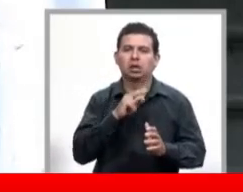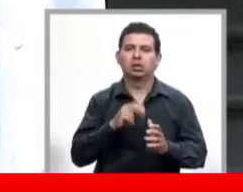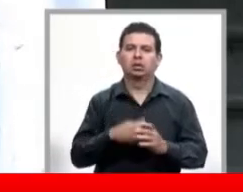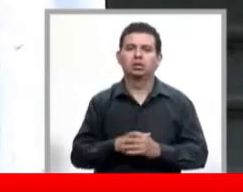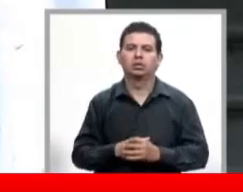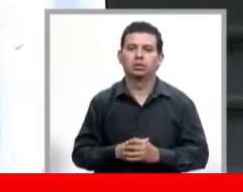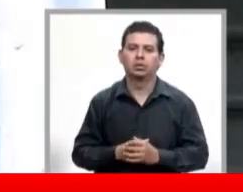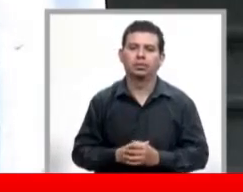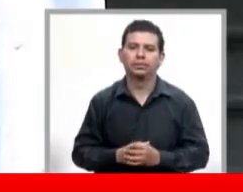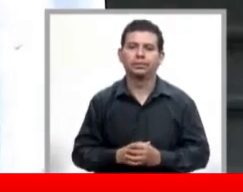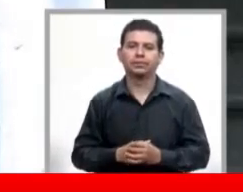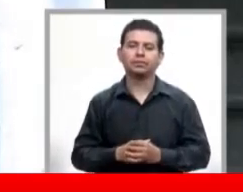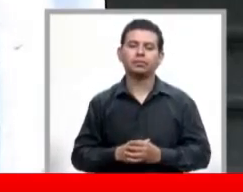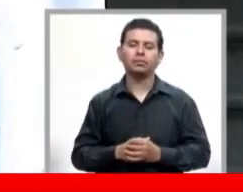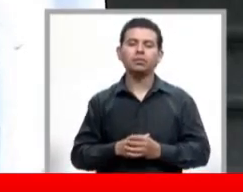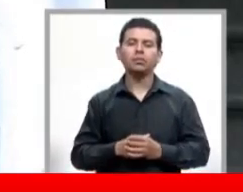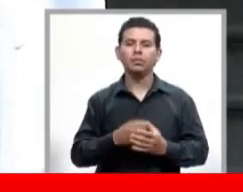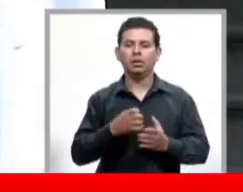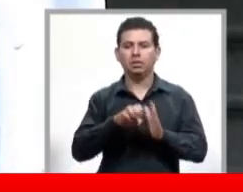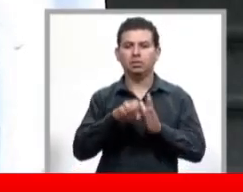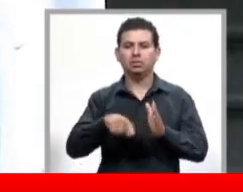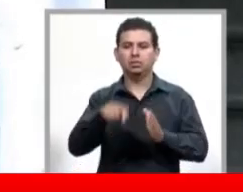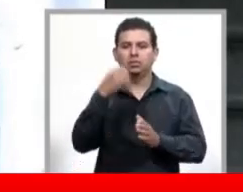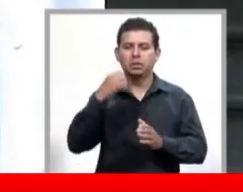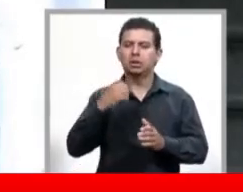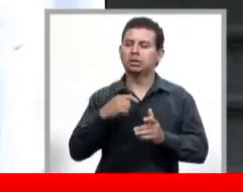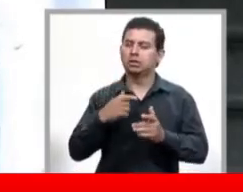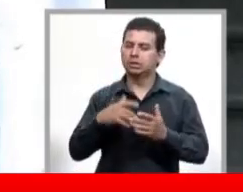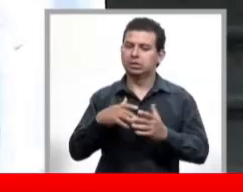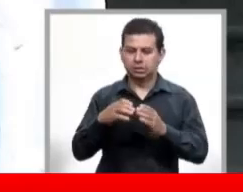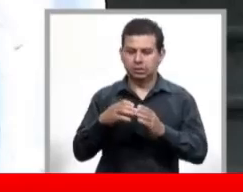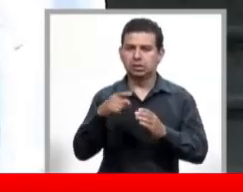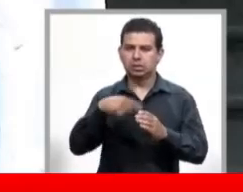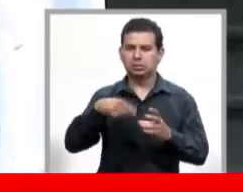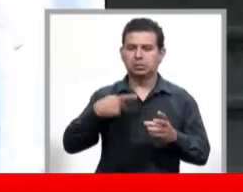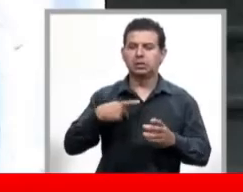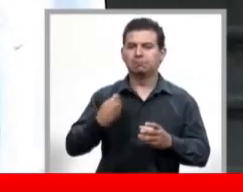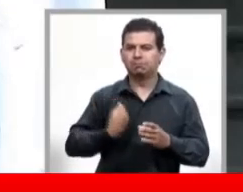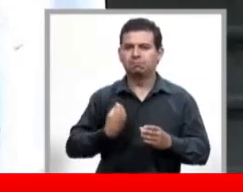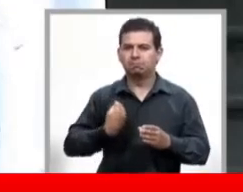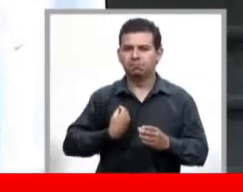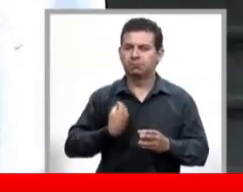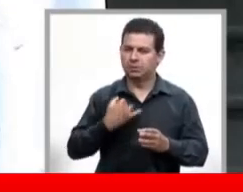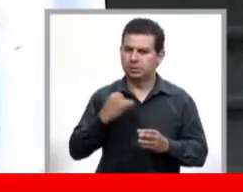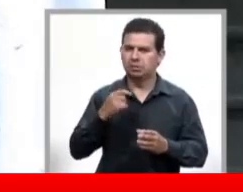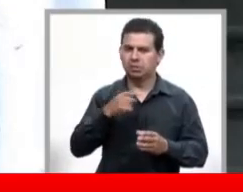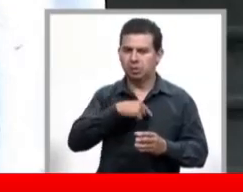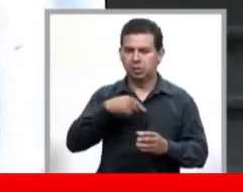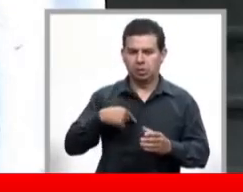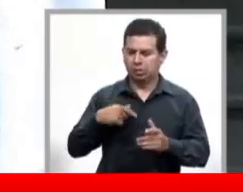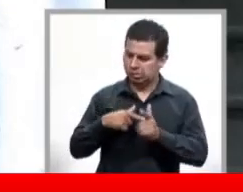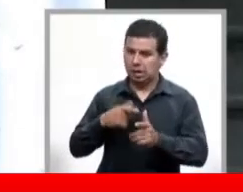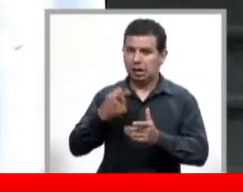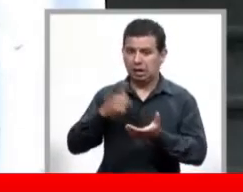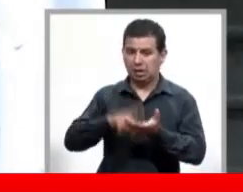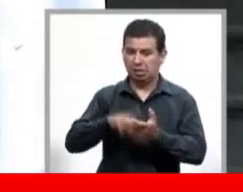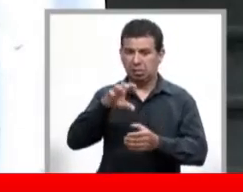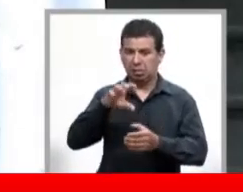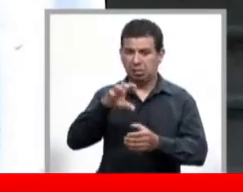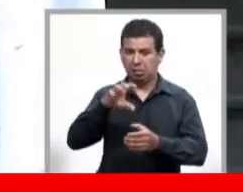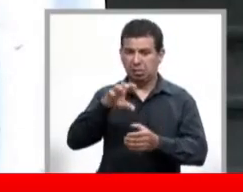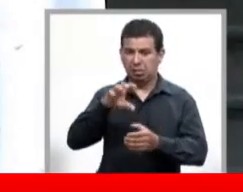del estado es el gobierno y el sector educativo. Entonces, mientras esas líneas